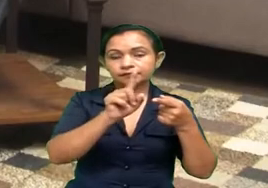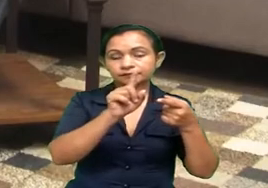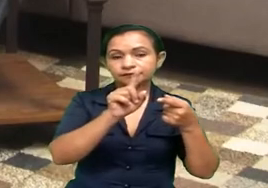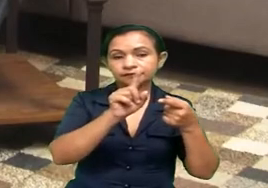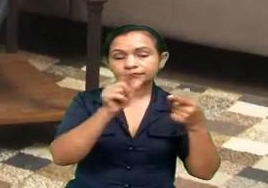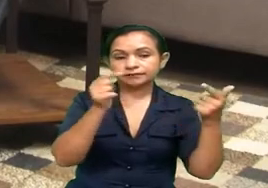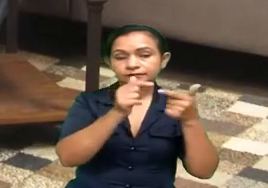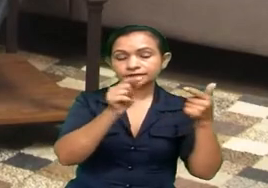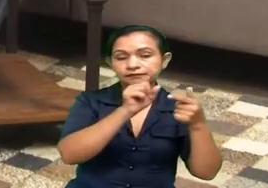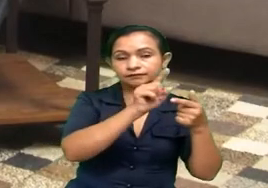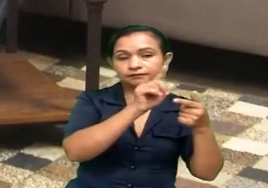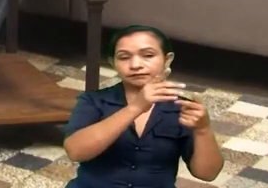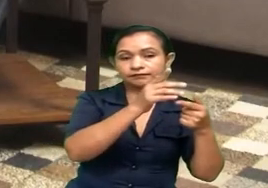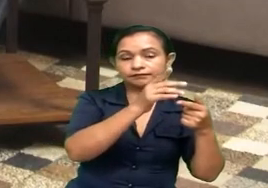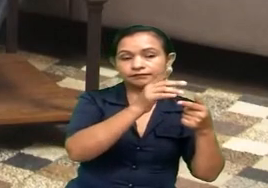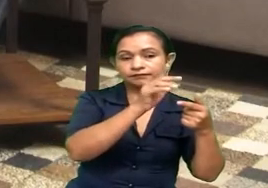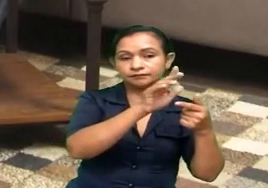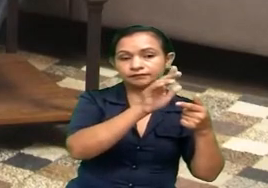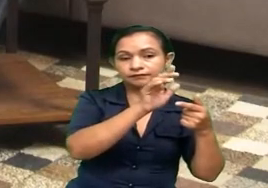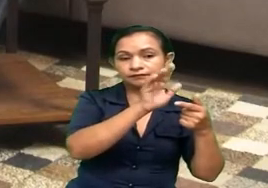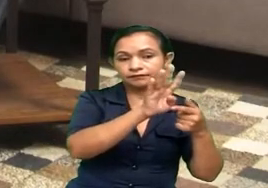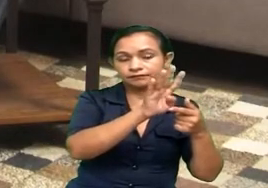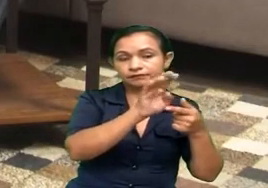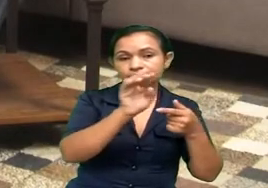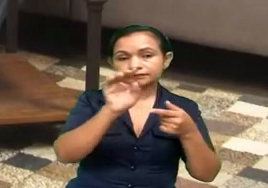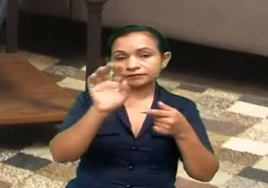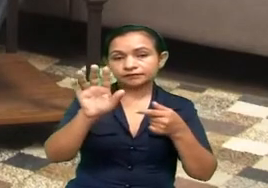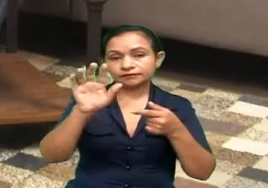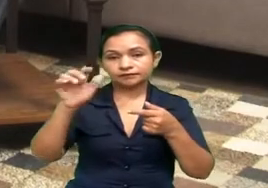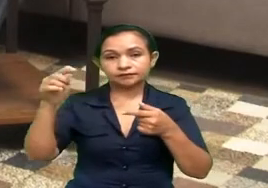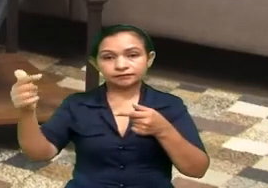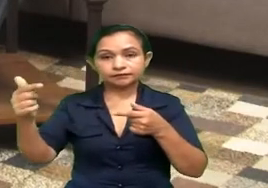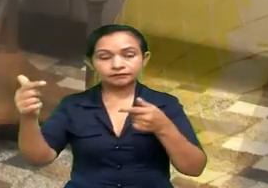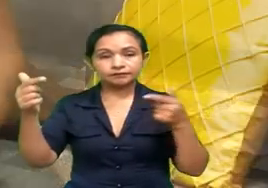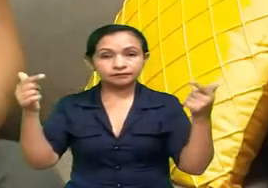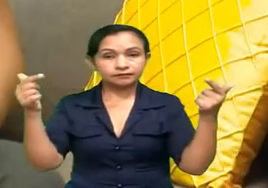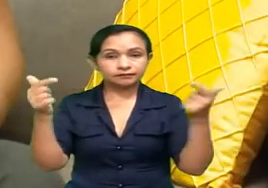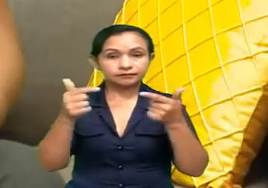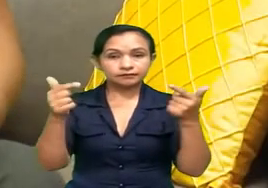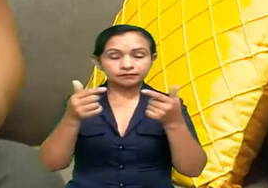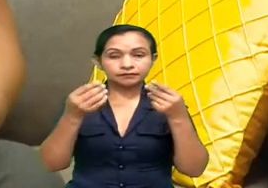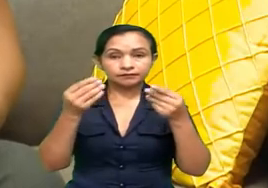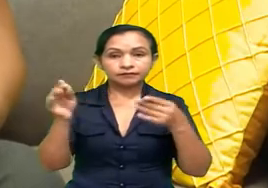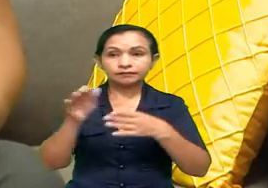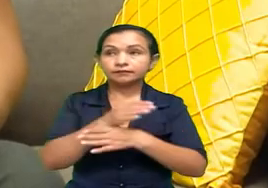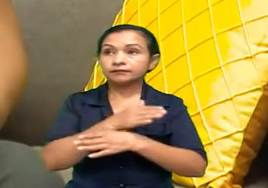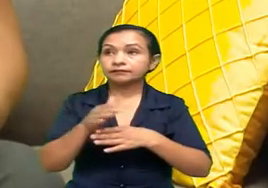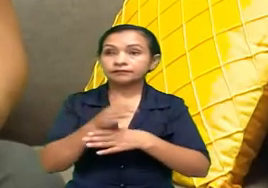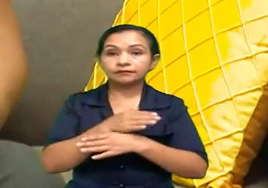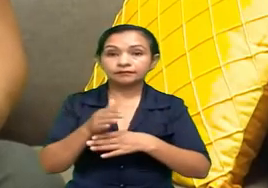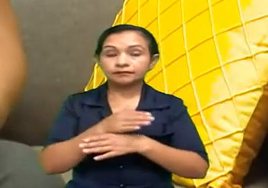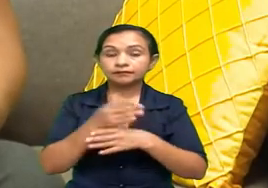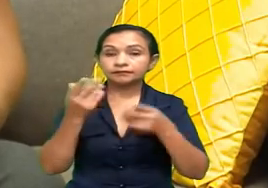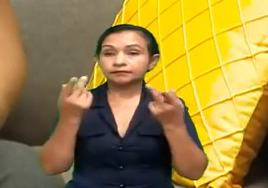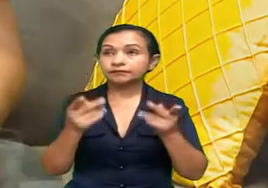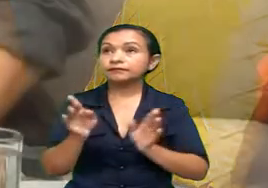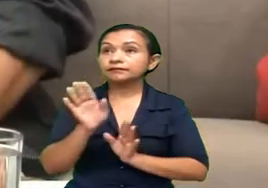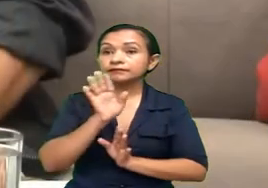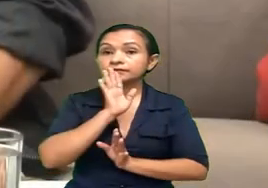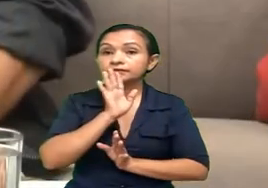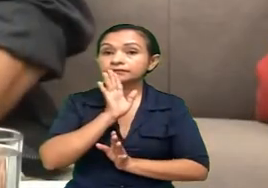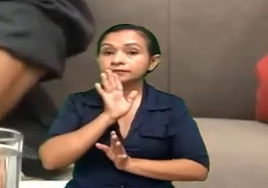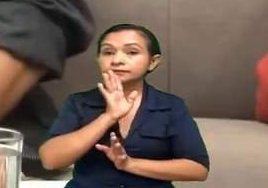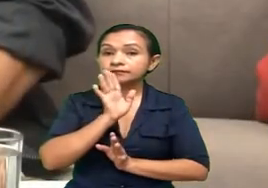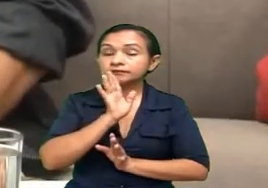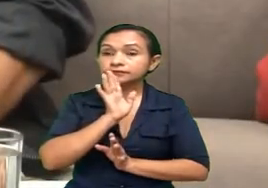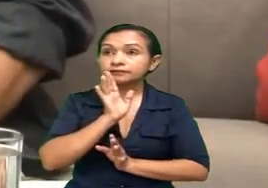1854 al 57. Y bueno, entiendo que en estos momentos se dieron varios enfrentamientos, pero si hablamos